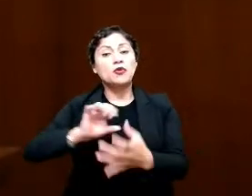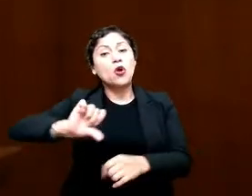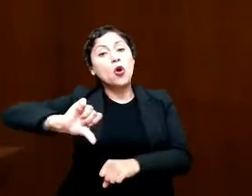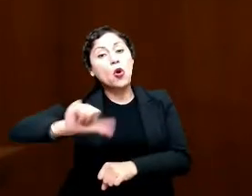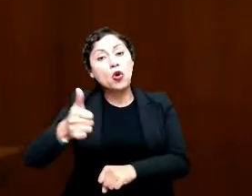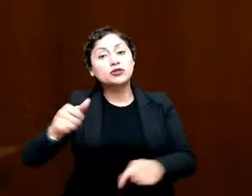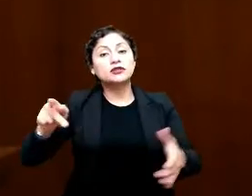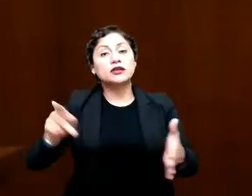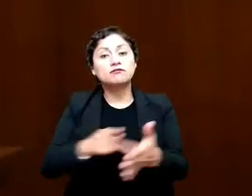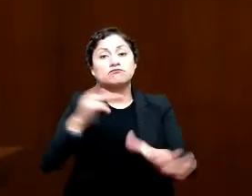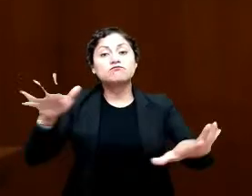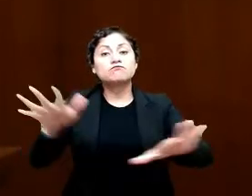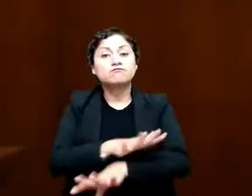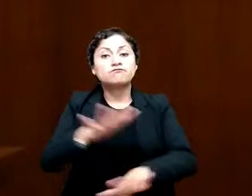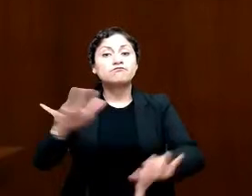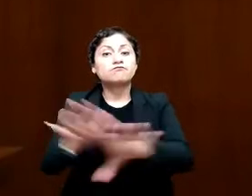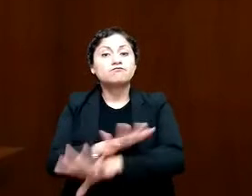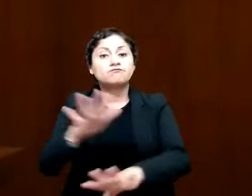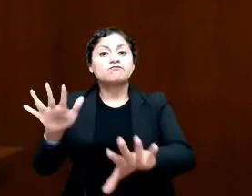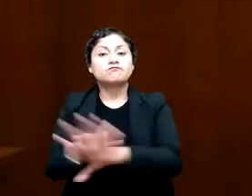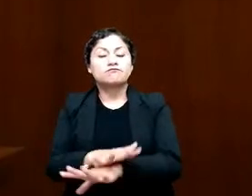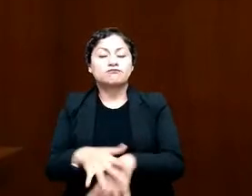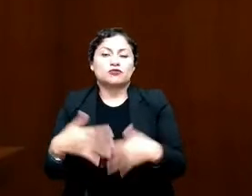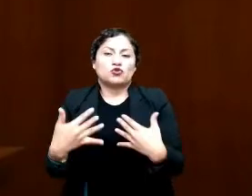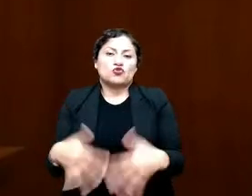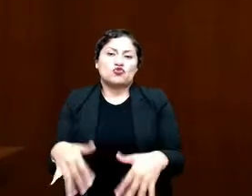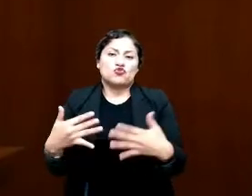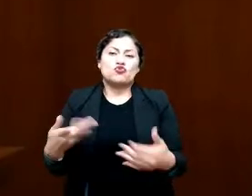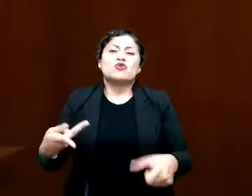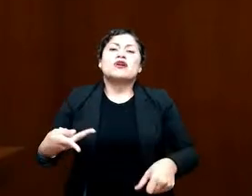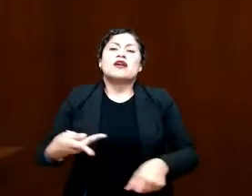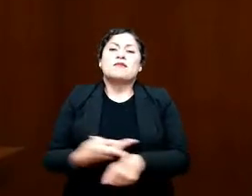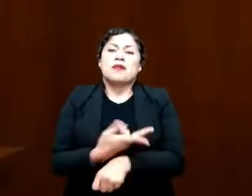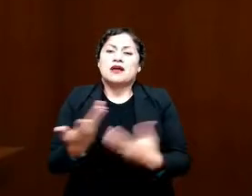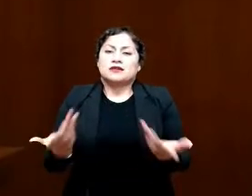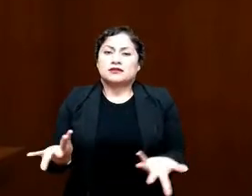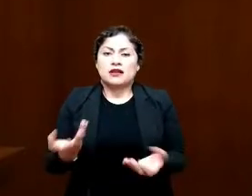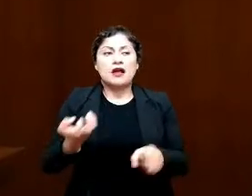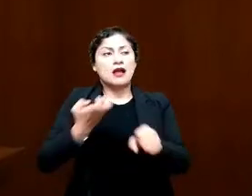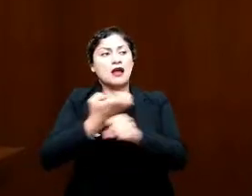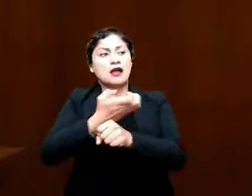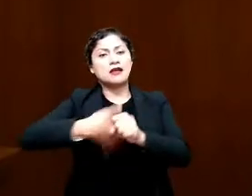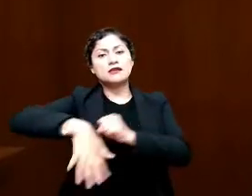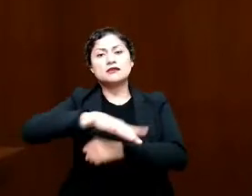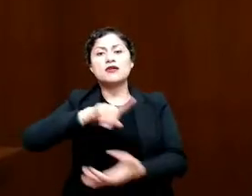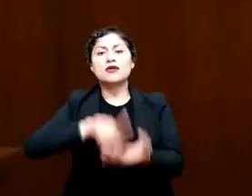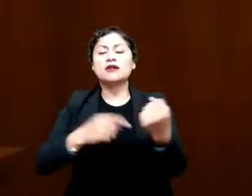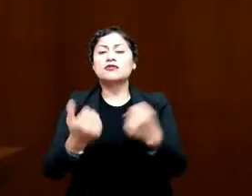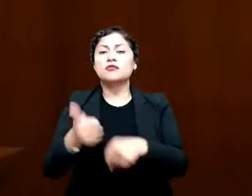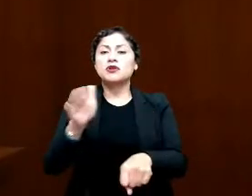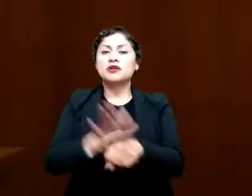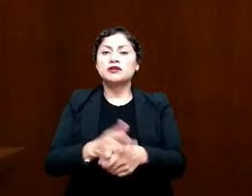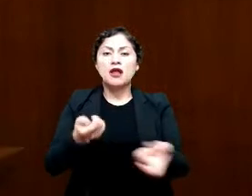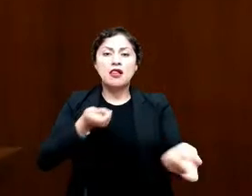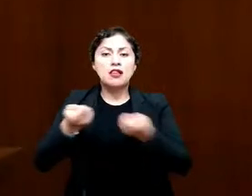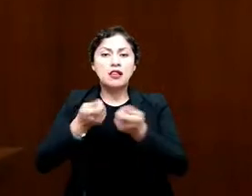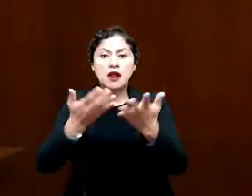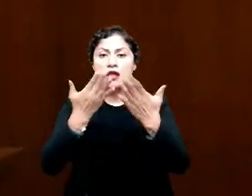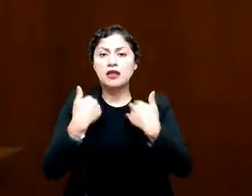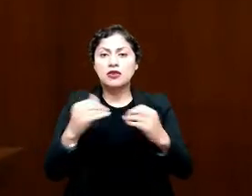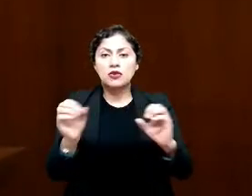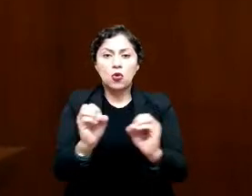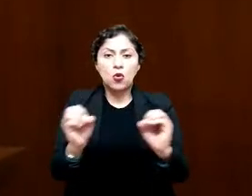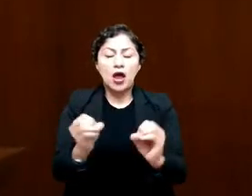Este es un poderoso Estado. No hay estabilidad en la administración pública. Los cambios